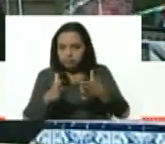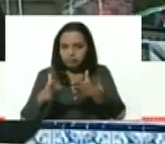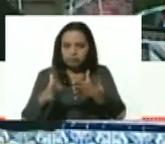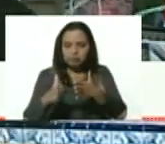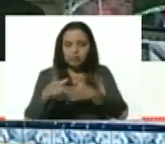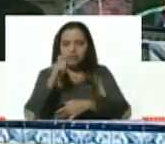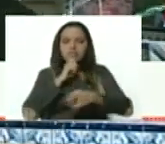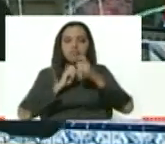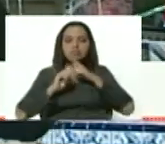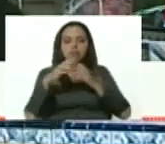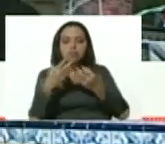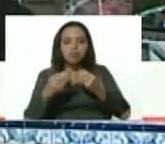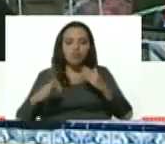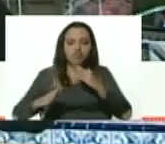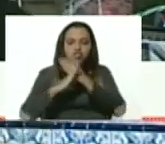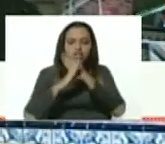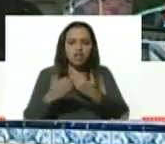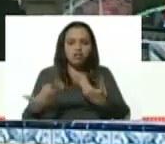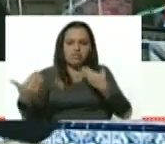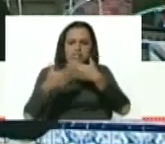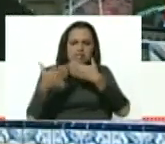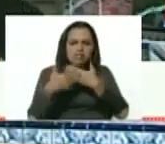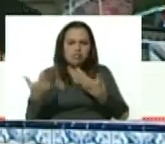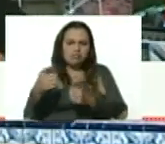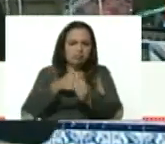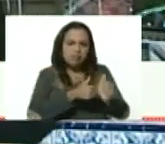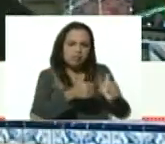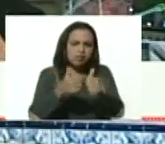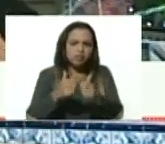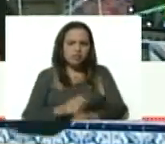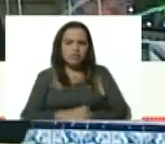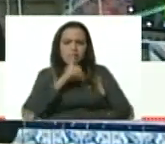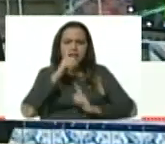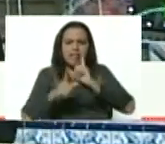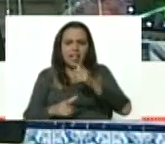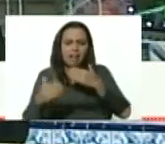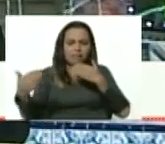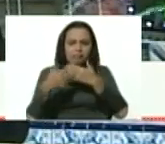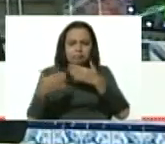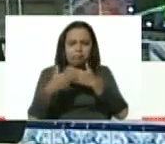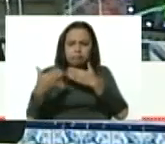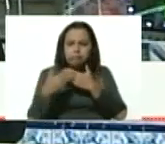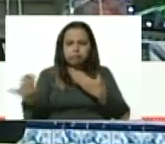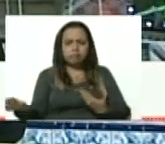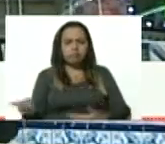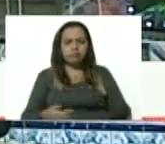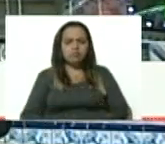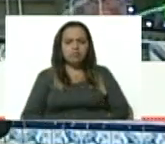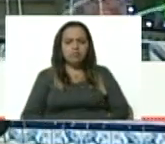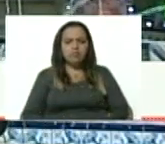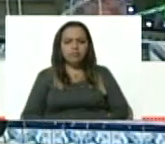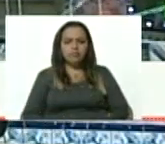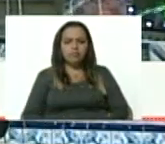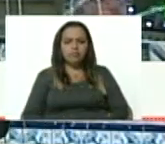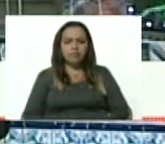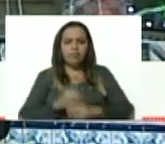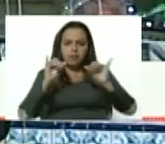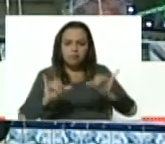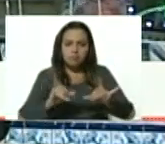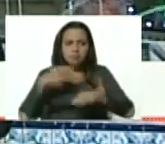desierto, bloqueos, sanciones, persecución, maldad, agresiones, lo que se ha